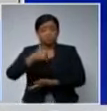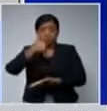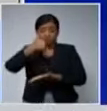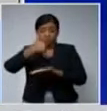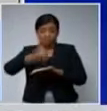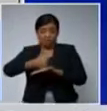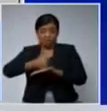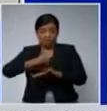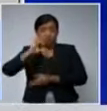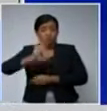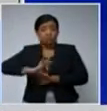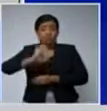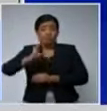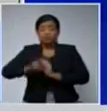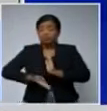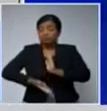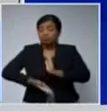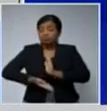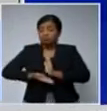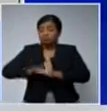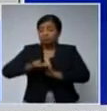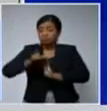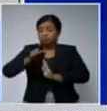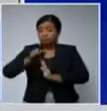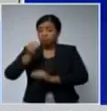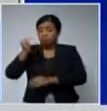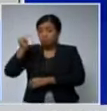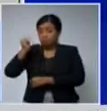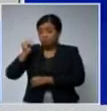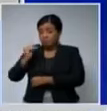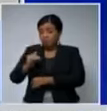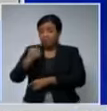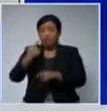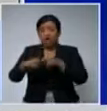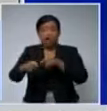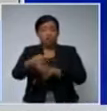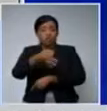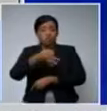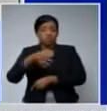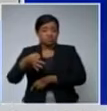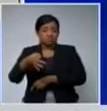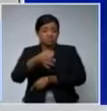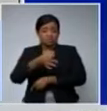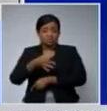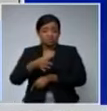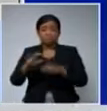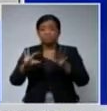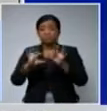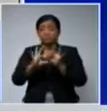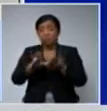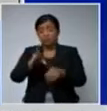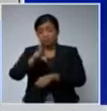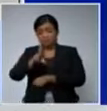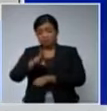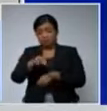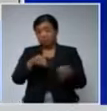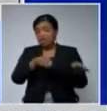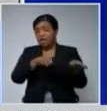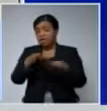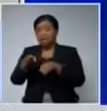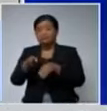más elevada, le sigue Guáimaro y Vertientes, que son los que siguen a